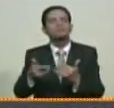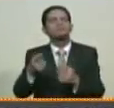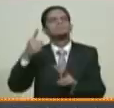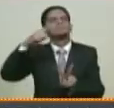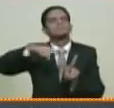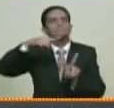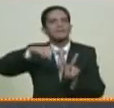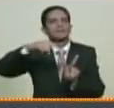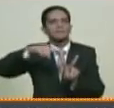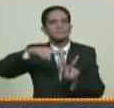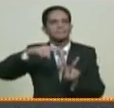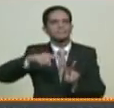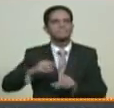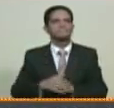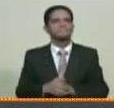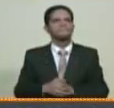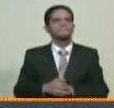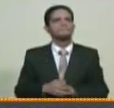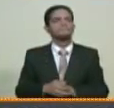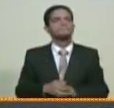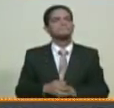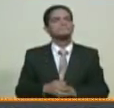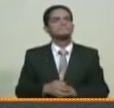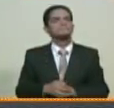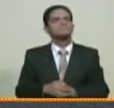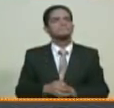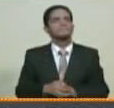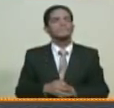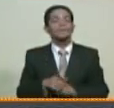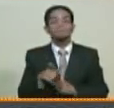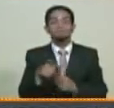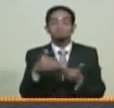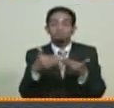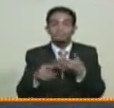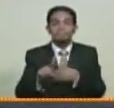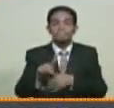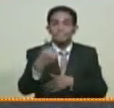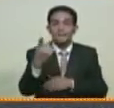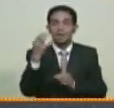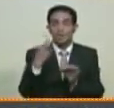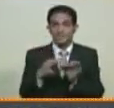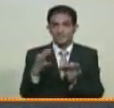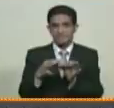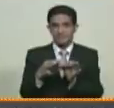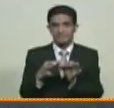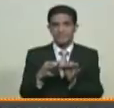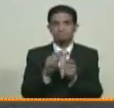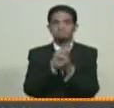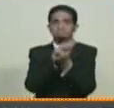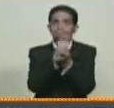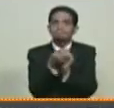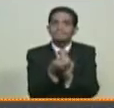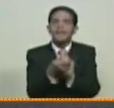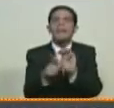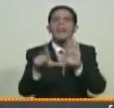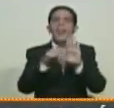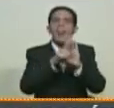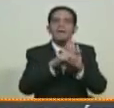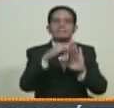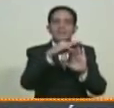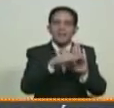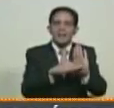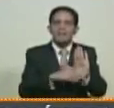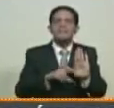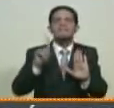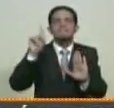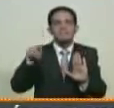tarde ministro con respecto al próximo primero de septiembre entrará en vigencia las reformas fiscales y tributarias a propósito también el incremento en la